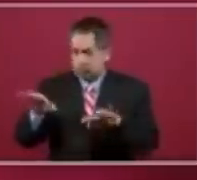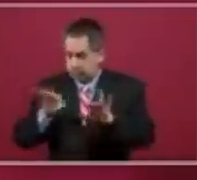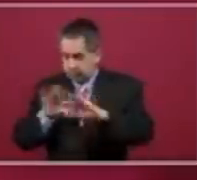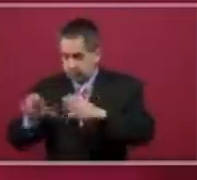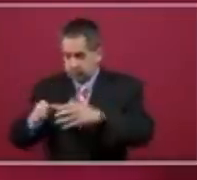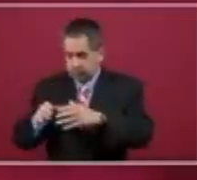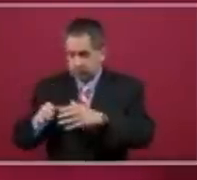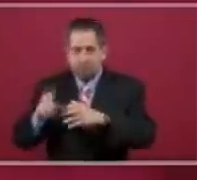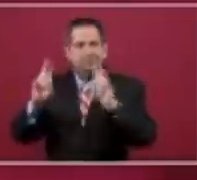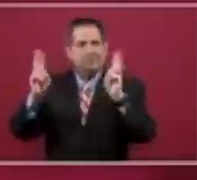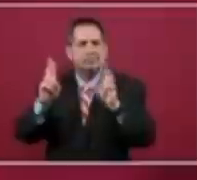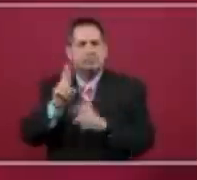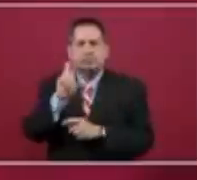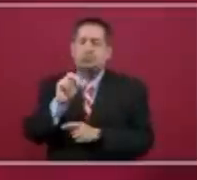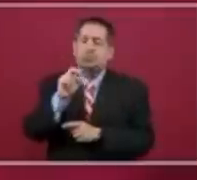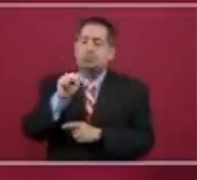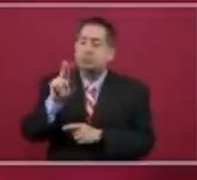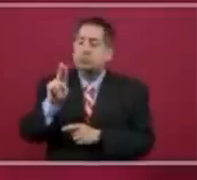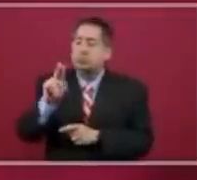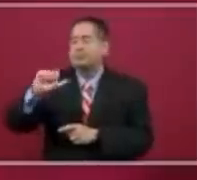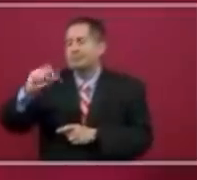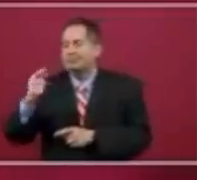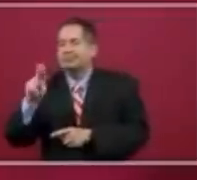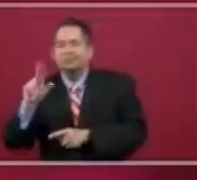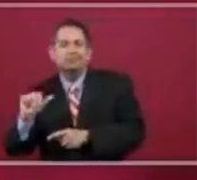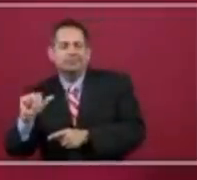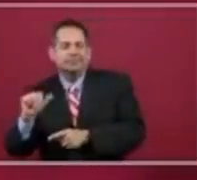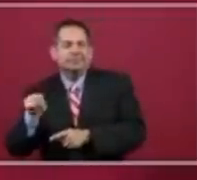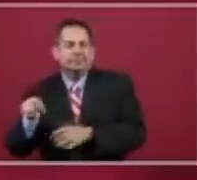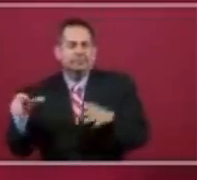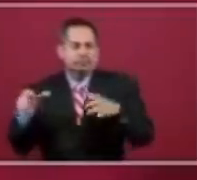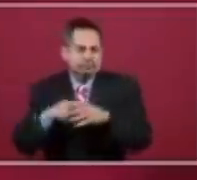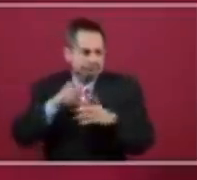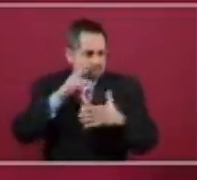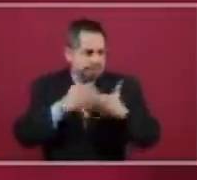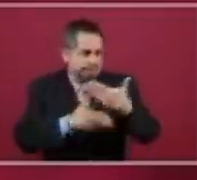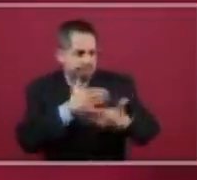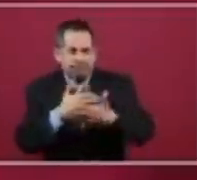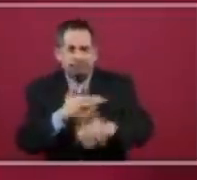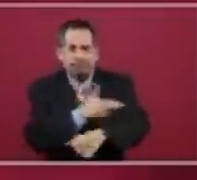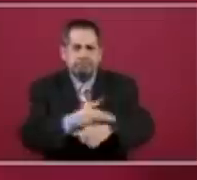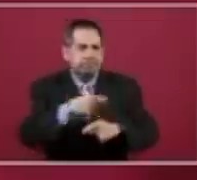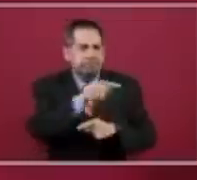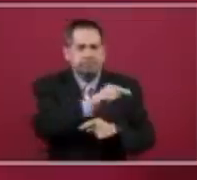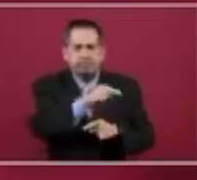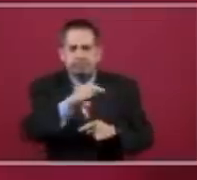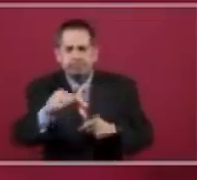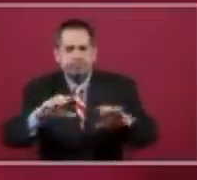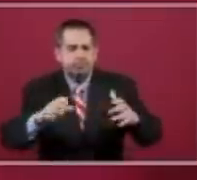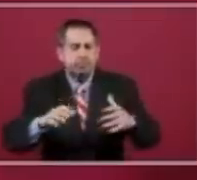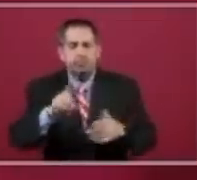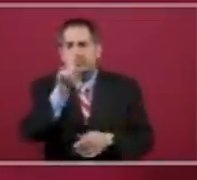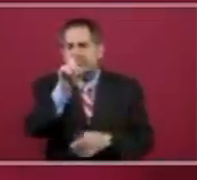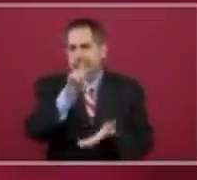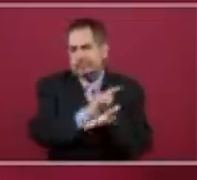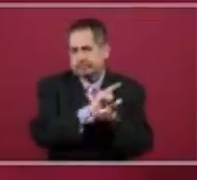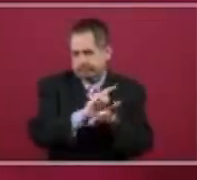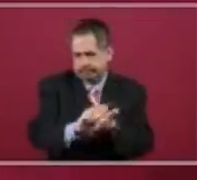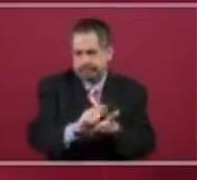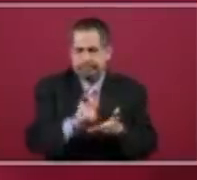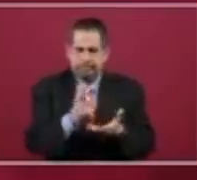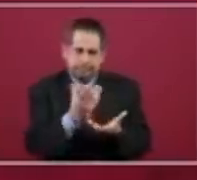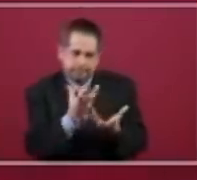ONU Agua para medir los avances en el logro de ODS 6, que es el ODS sobre agua limpia y